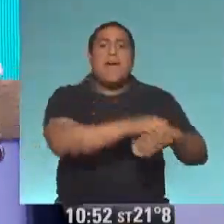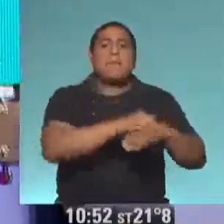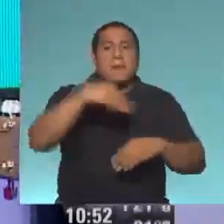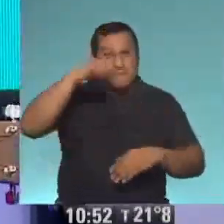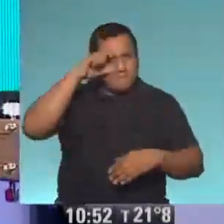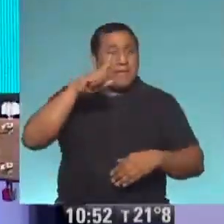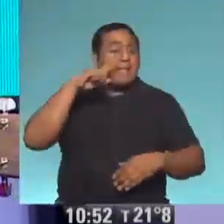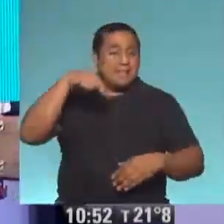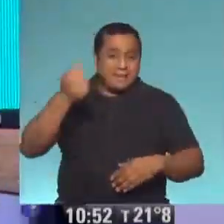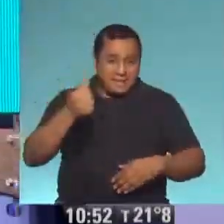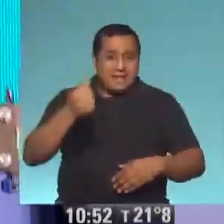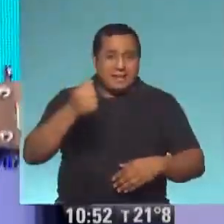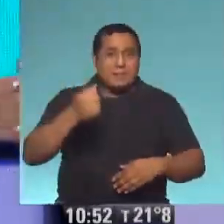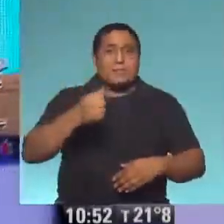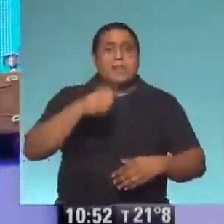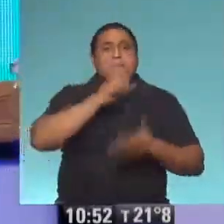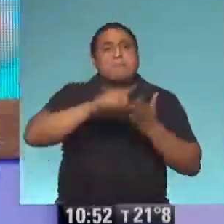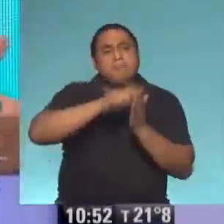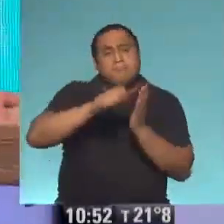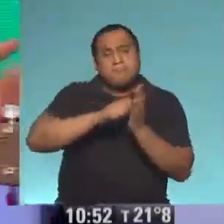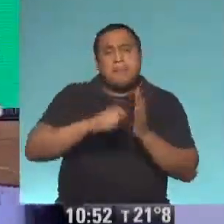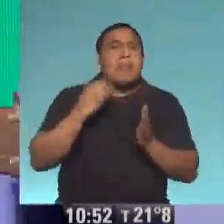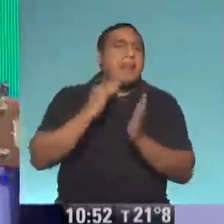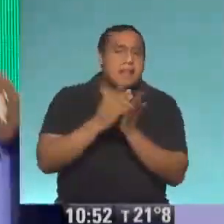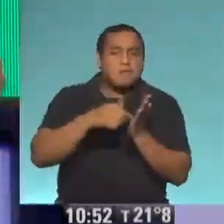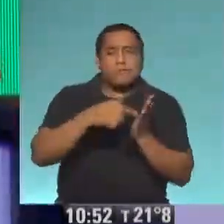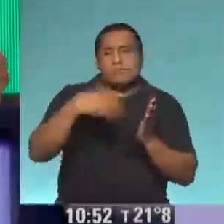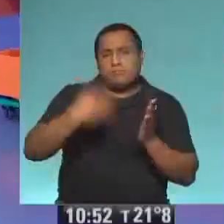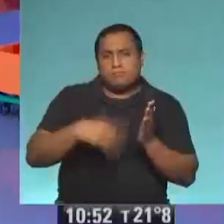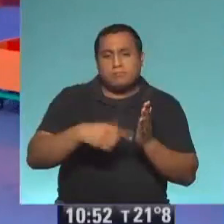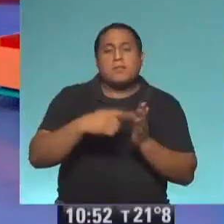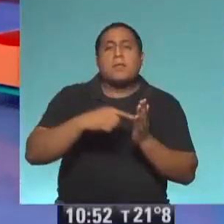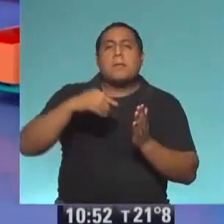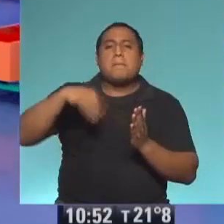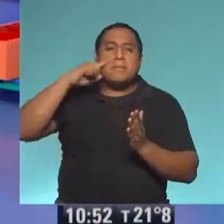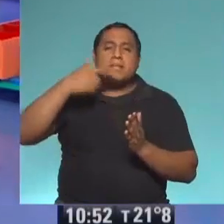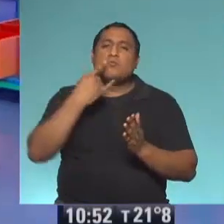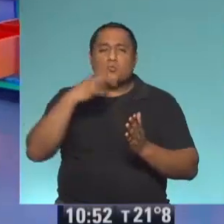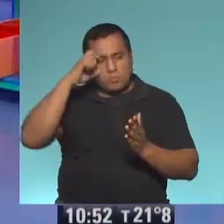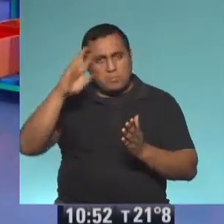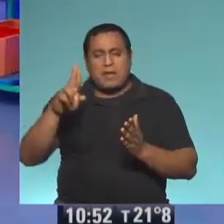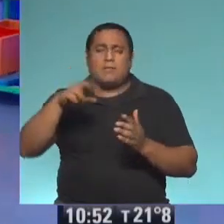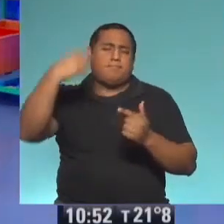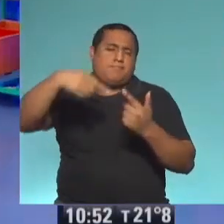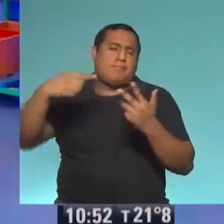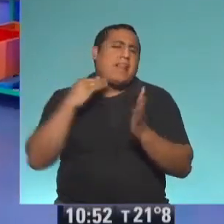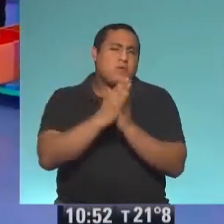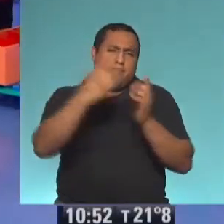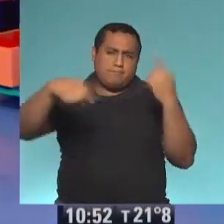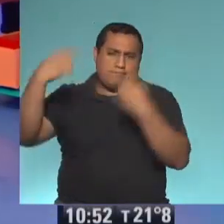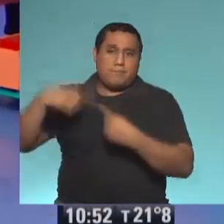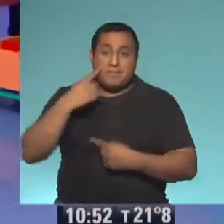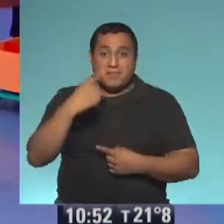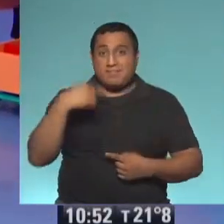Melina Pogorelsky, que es una escritora de libros excepcional, autora de los mini supers, autora de un montón de libros hermosos. Ahí está Meli,